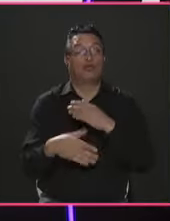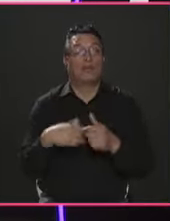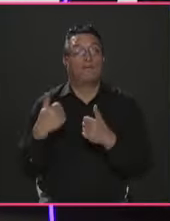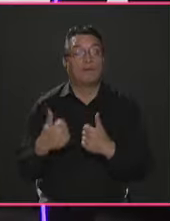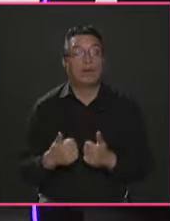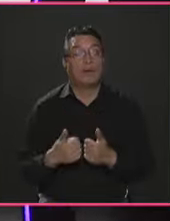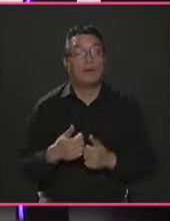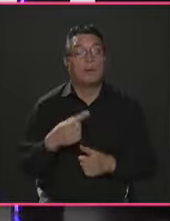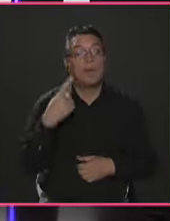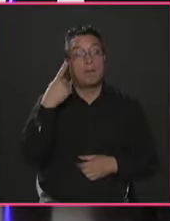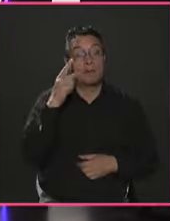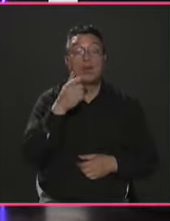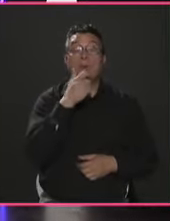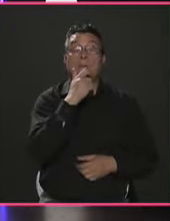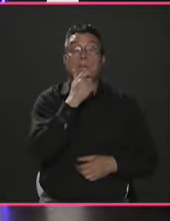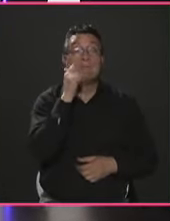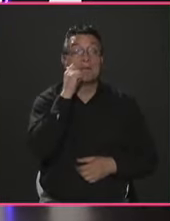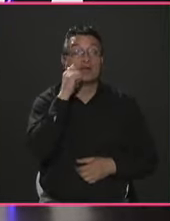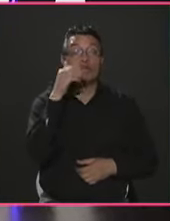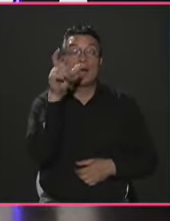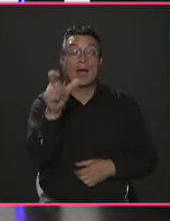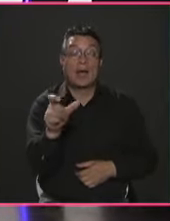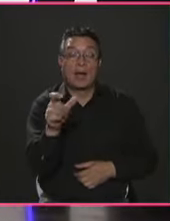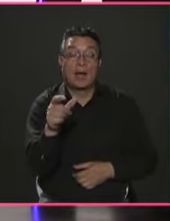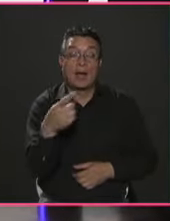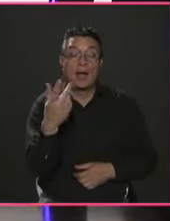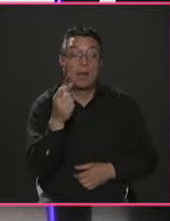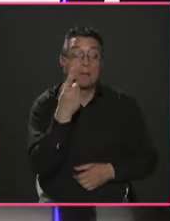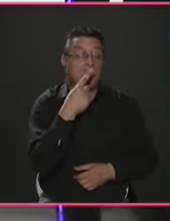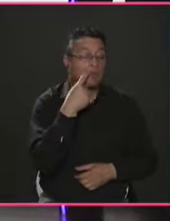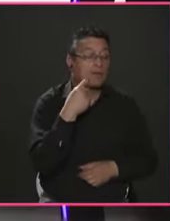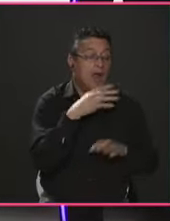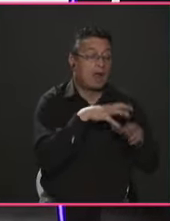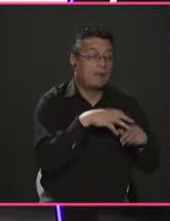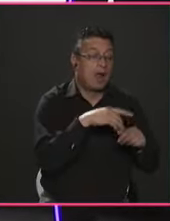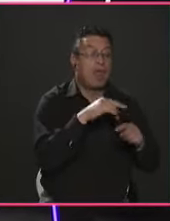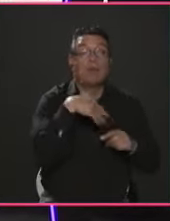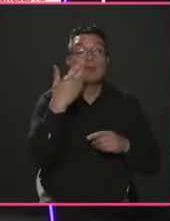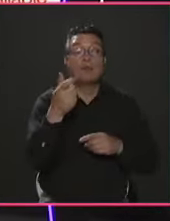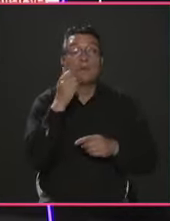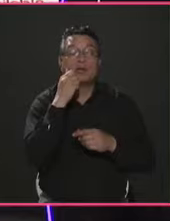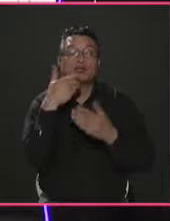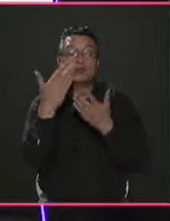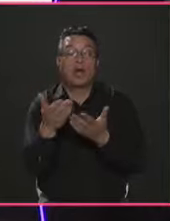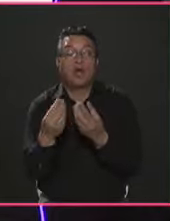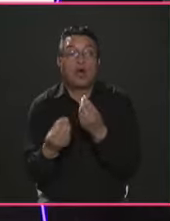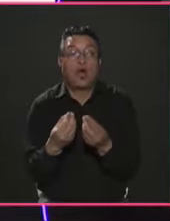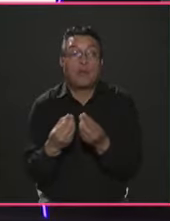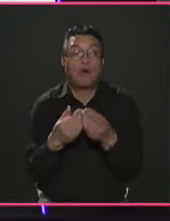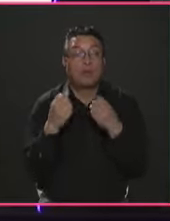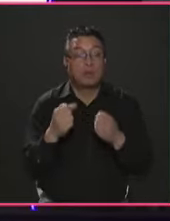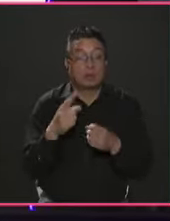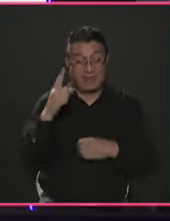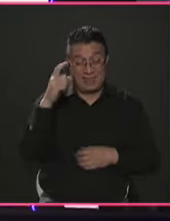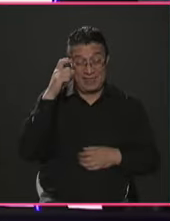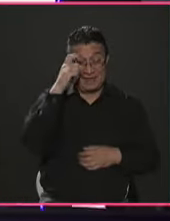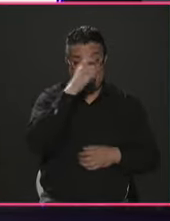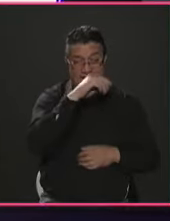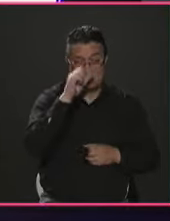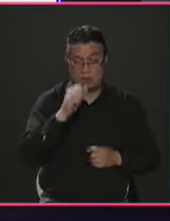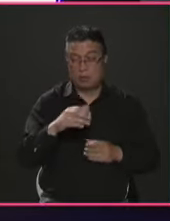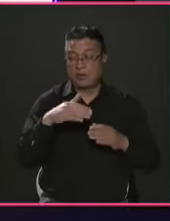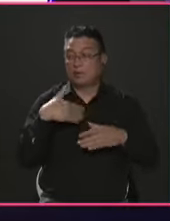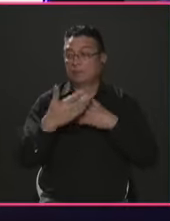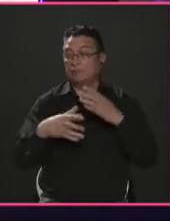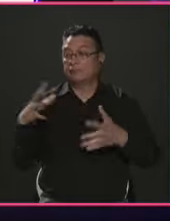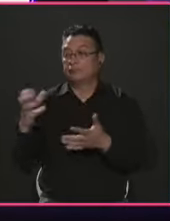Pero qué pasa cuando se hace con las personas Cómo se podría lograr entregar estos anticuerpos a las personas y Por qué es tan difícil generarlos